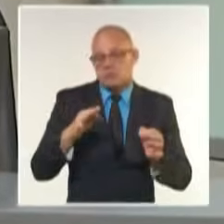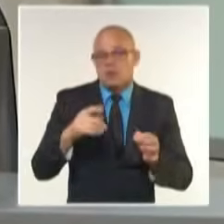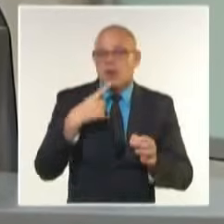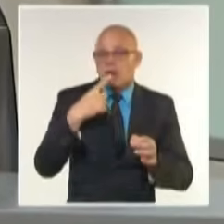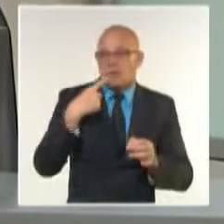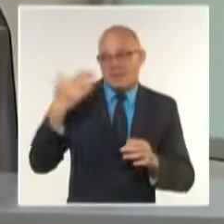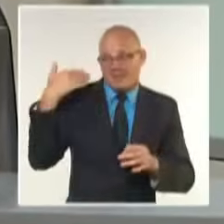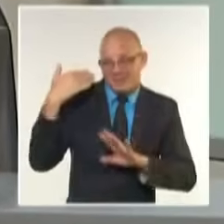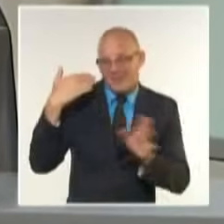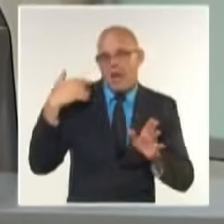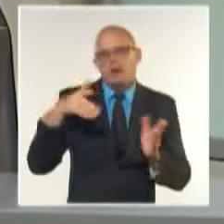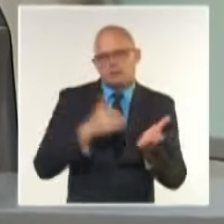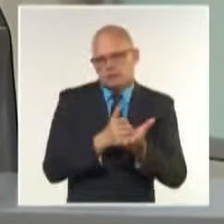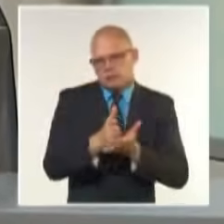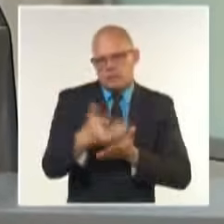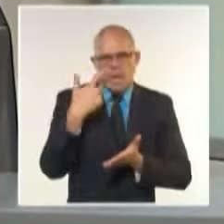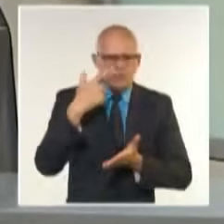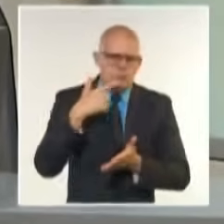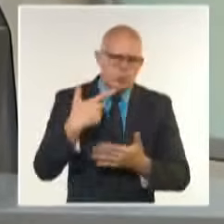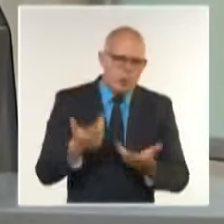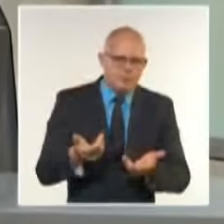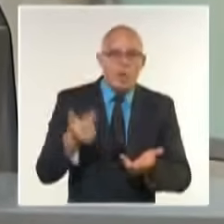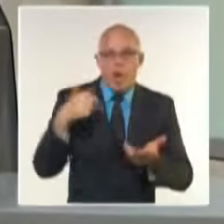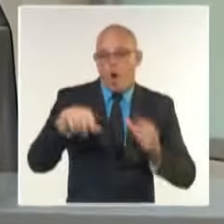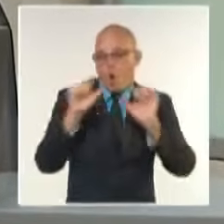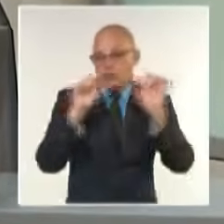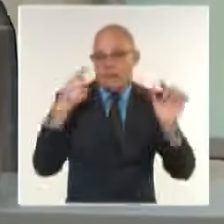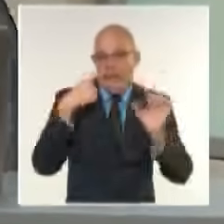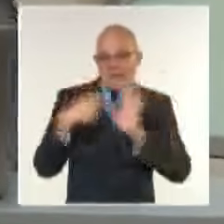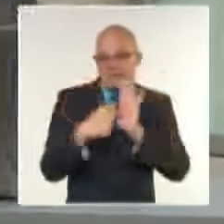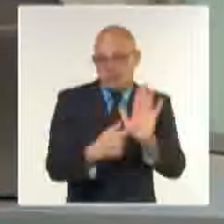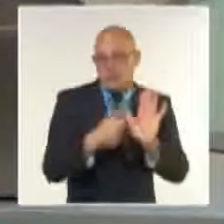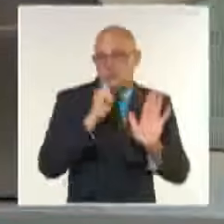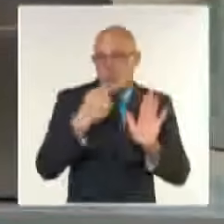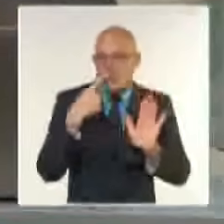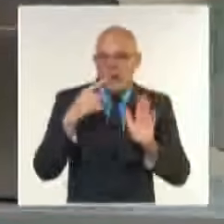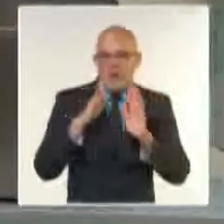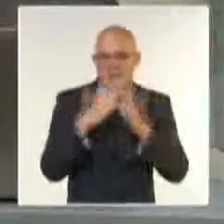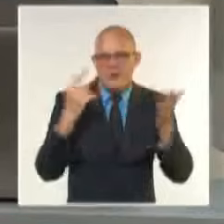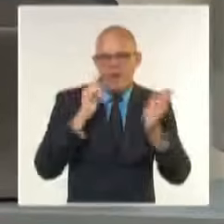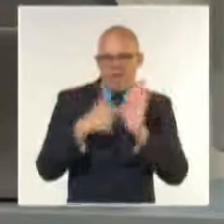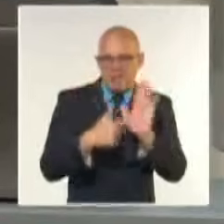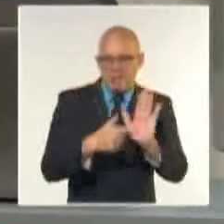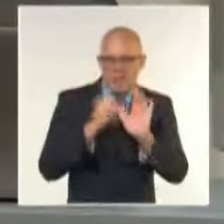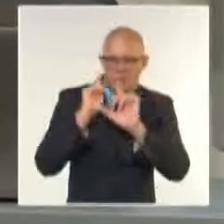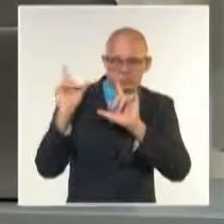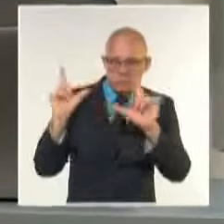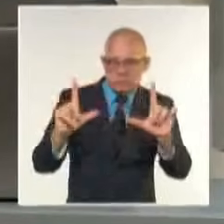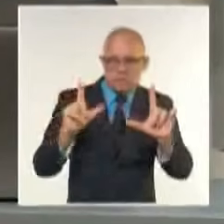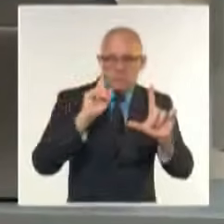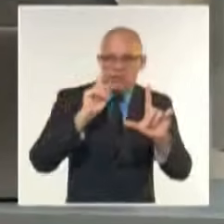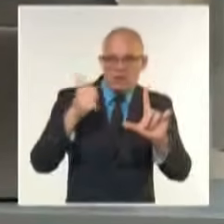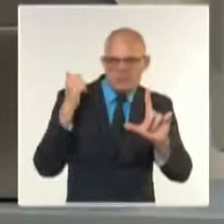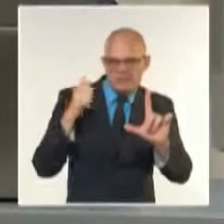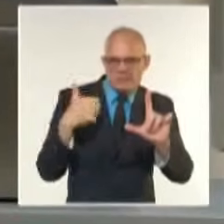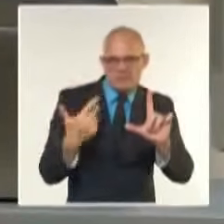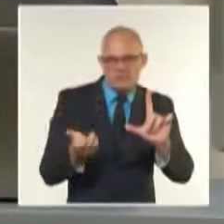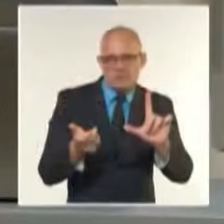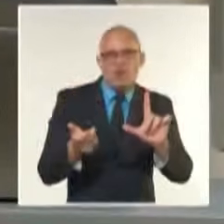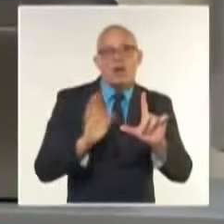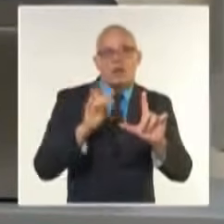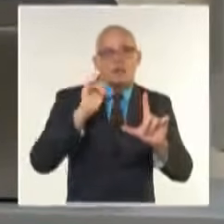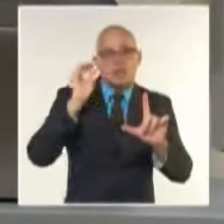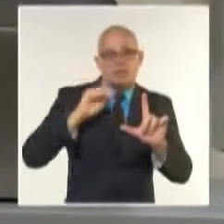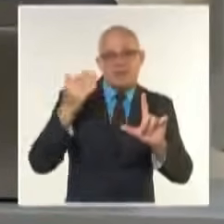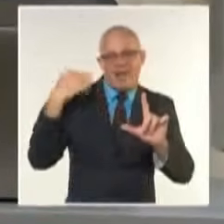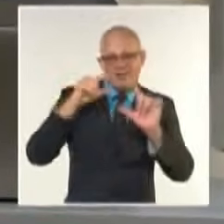más. Hoy nos vamos a concentrar en lo siguiente. Vamos a ver aquí en el periódico Granma, lo tengo aquí en el teléfono. Hace varias jornadas publicaba Granma el artículo